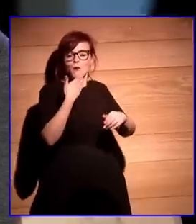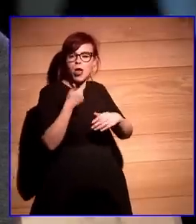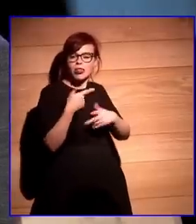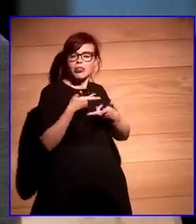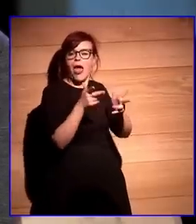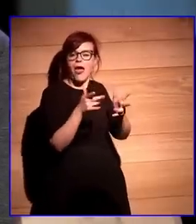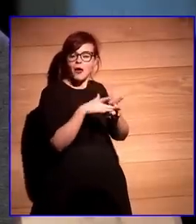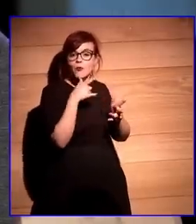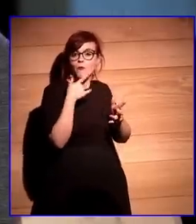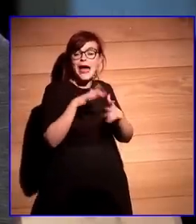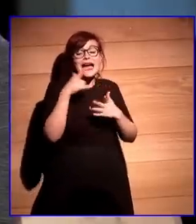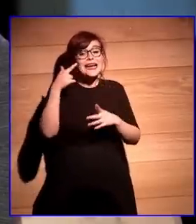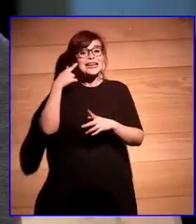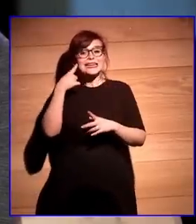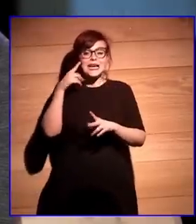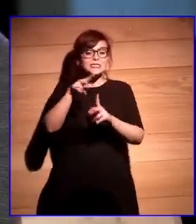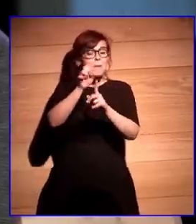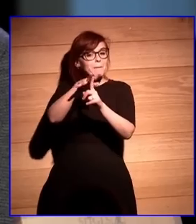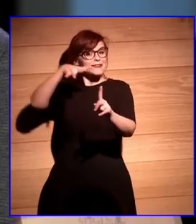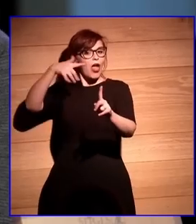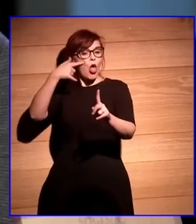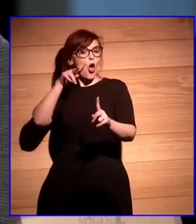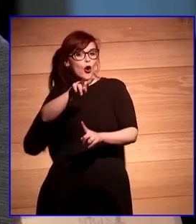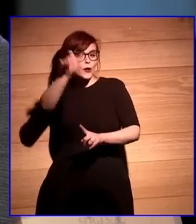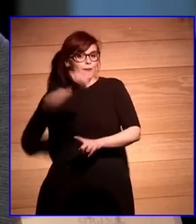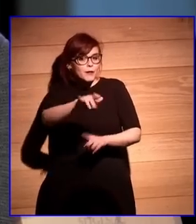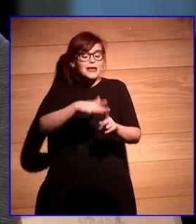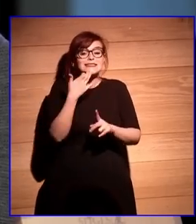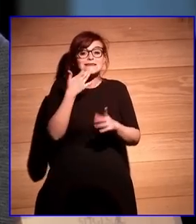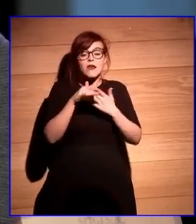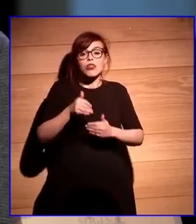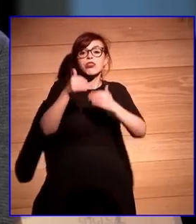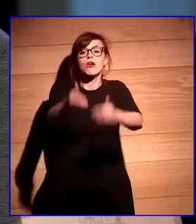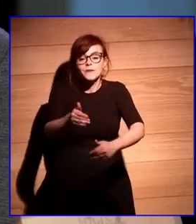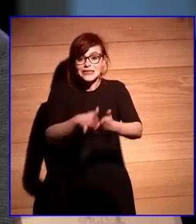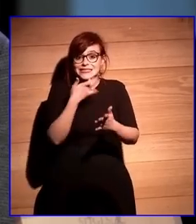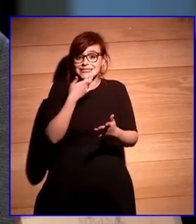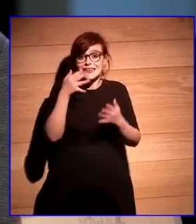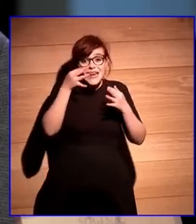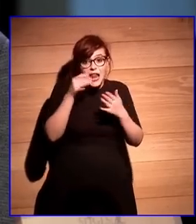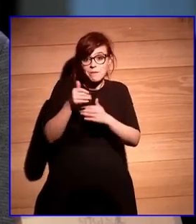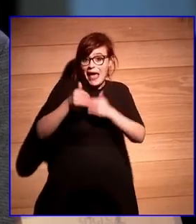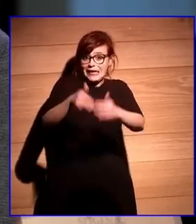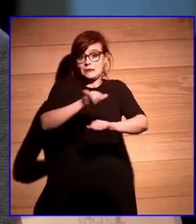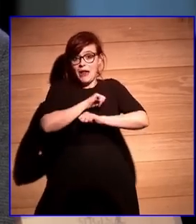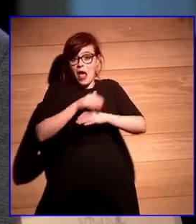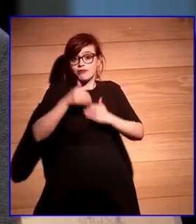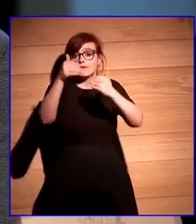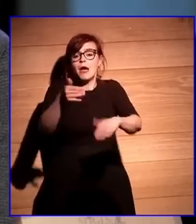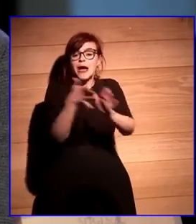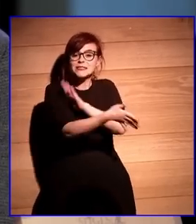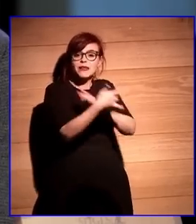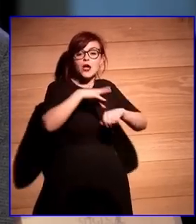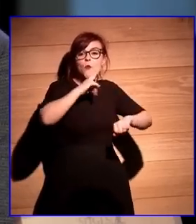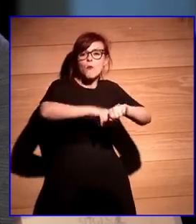esa explicación es al espectador y es necesario. Pero no la deja para luego. Si procrastinara, lo que haría es no explicarle